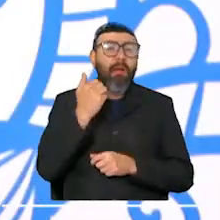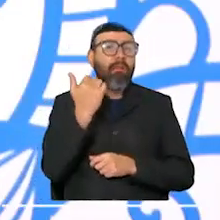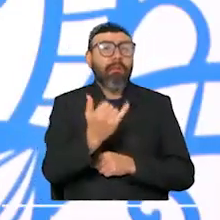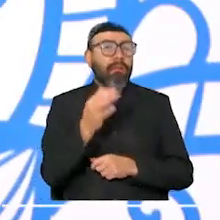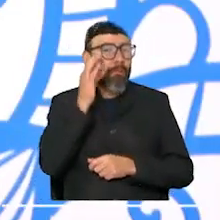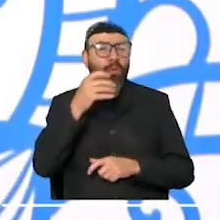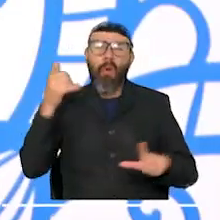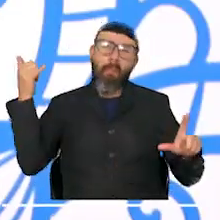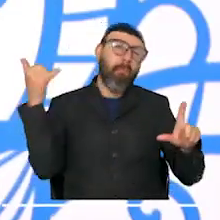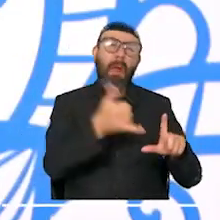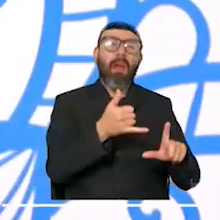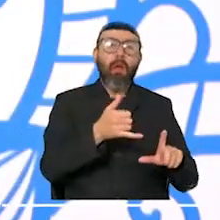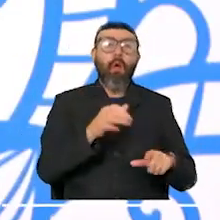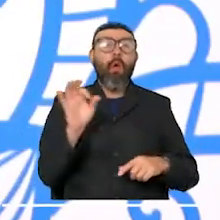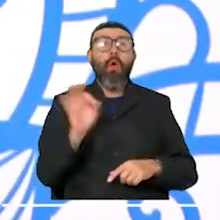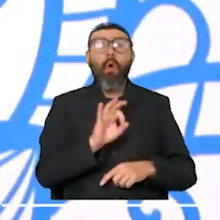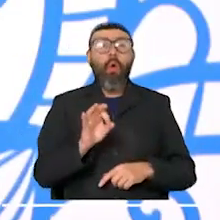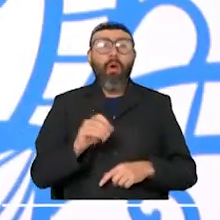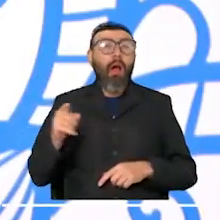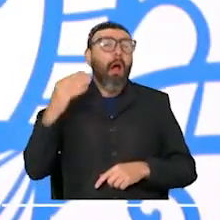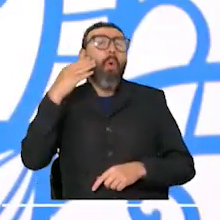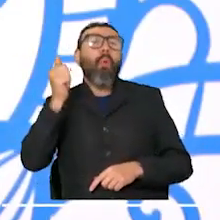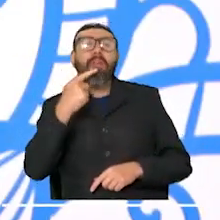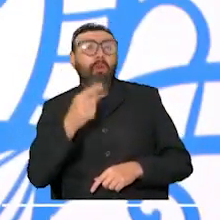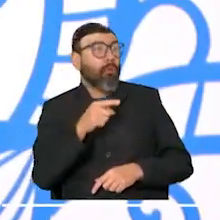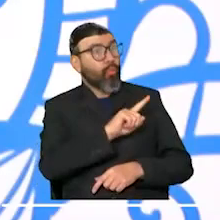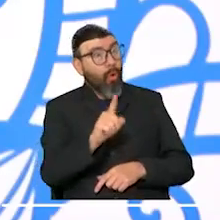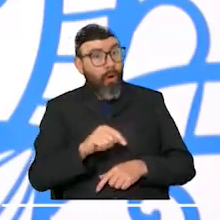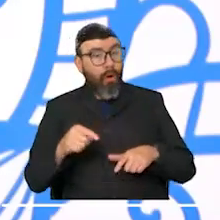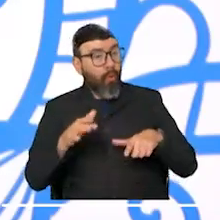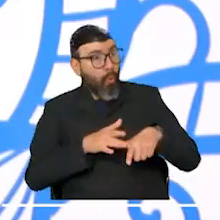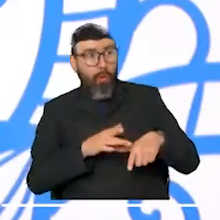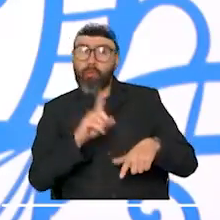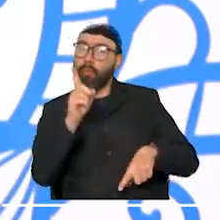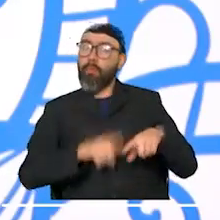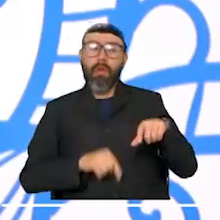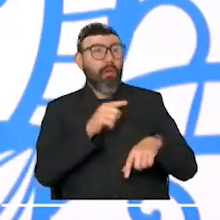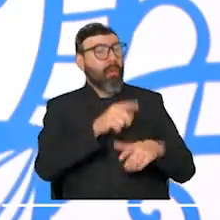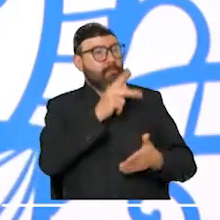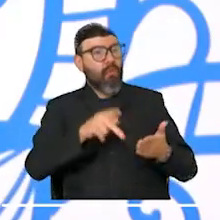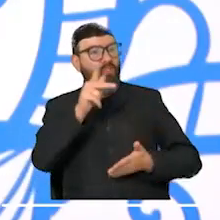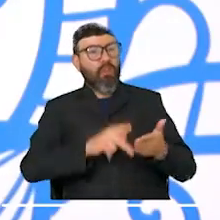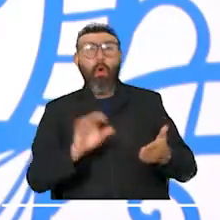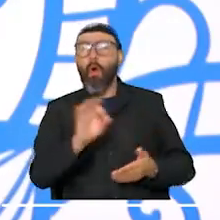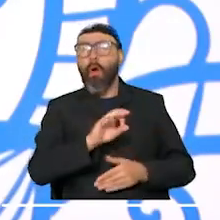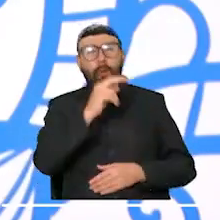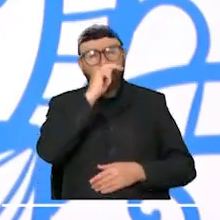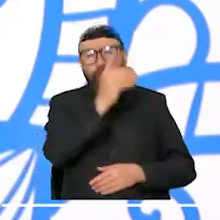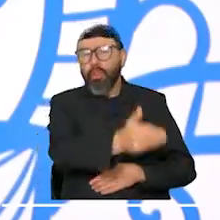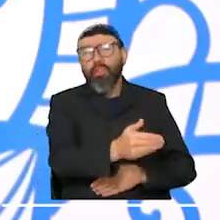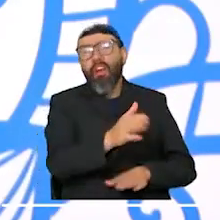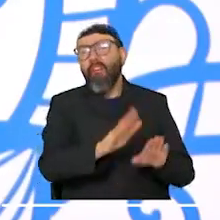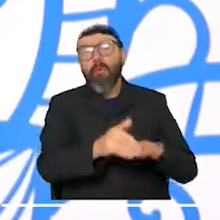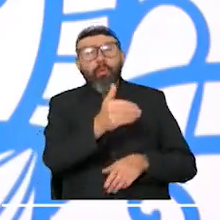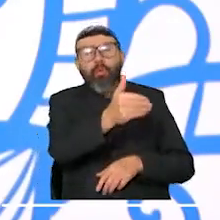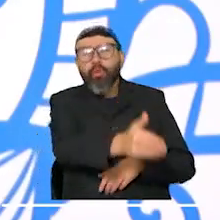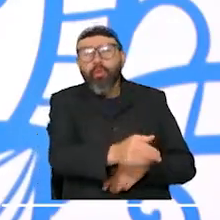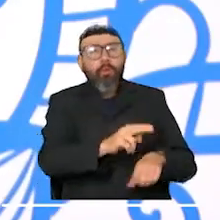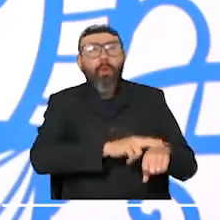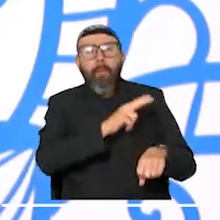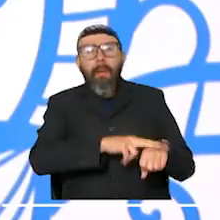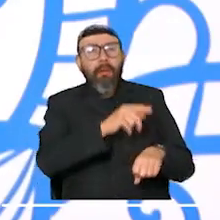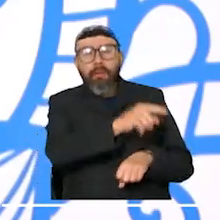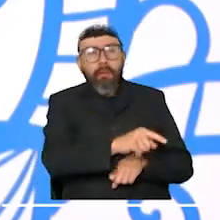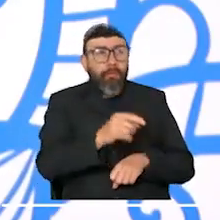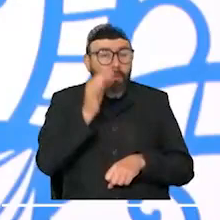fue la que le dijo No por allá está prohibido cuando la en sus momentos de la infancia que es normal que un niño una niña se masturbe